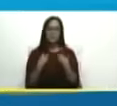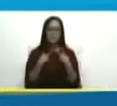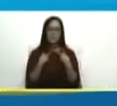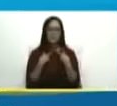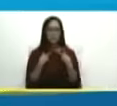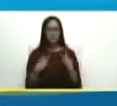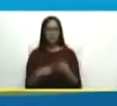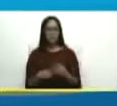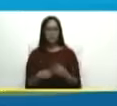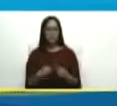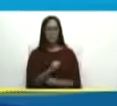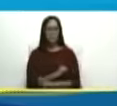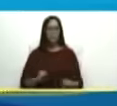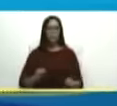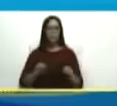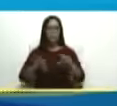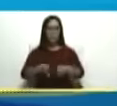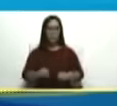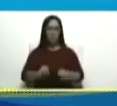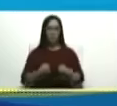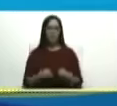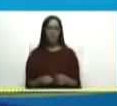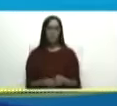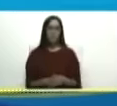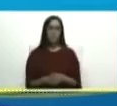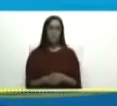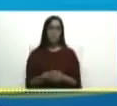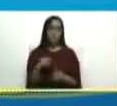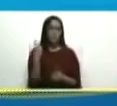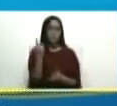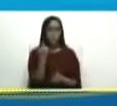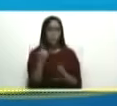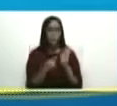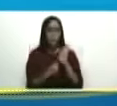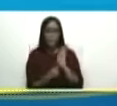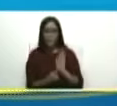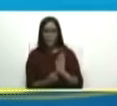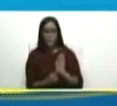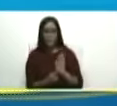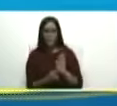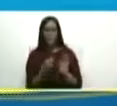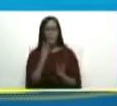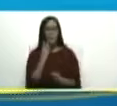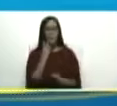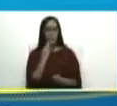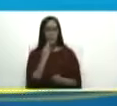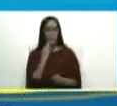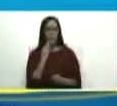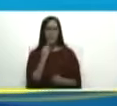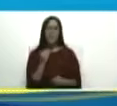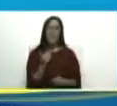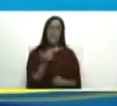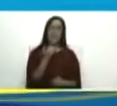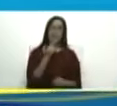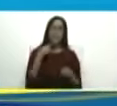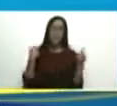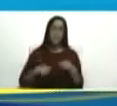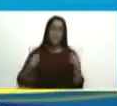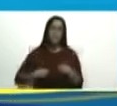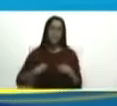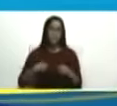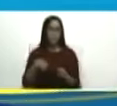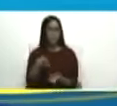incontrolable. Para poner solo un ejemplo, alguien apostó a cobrar y lo